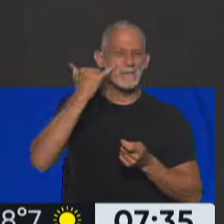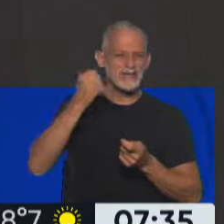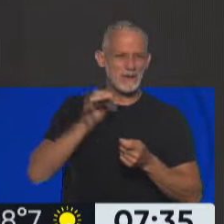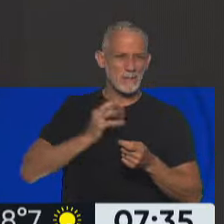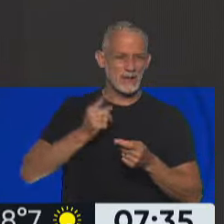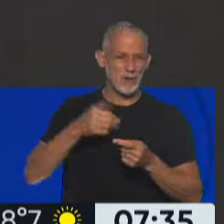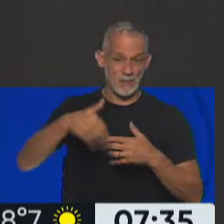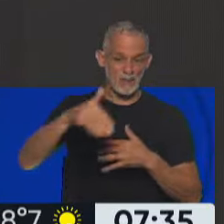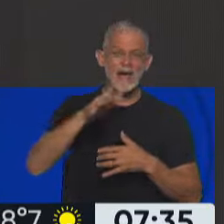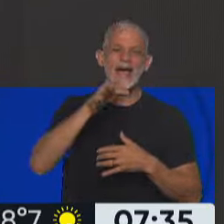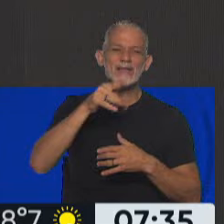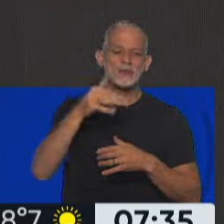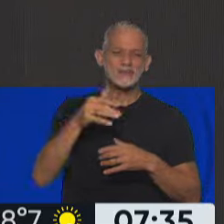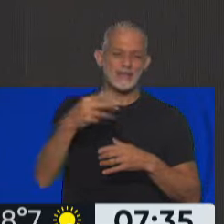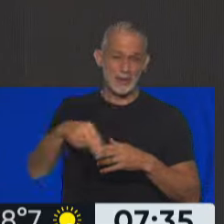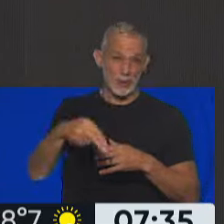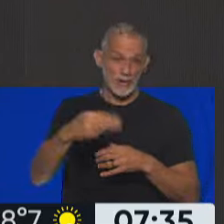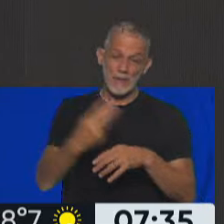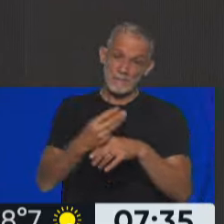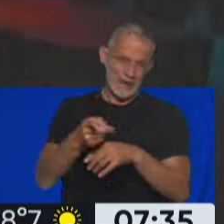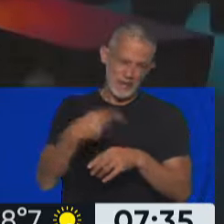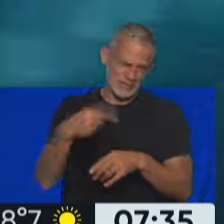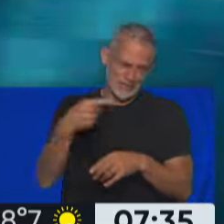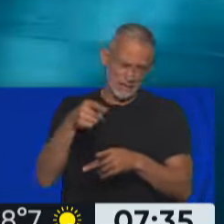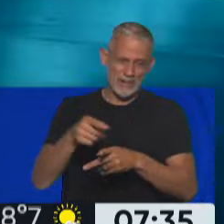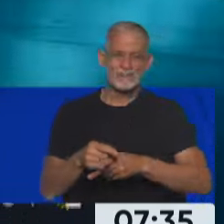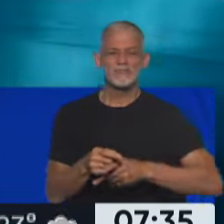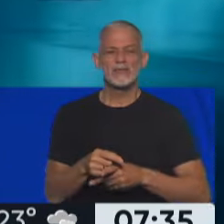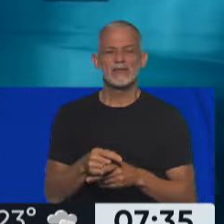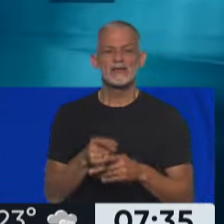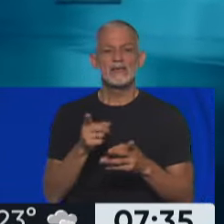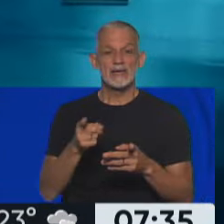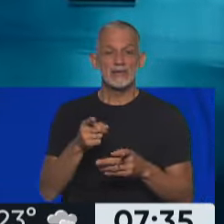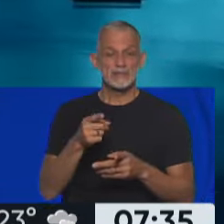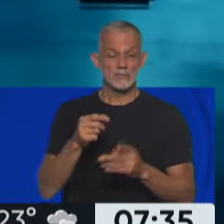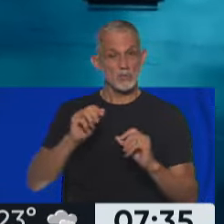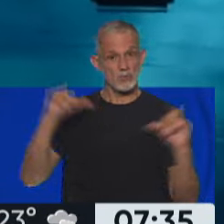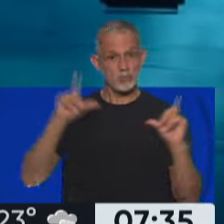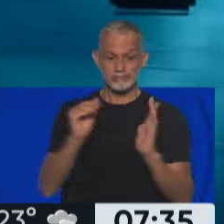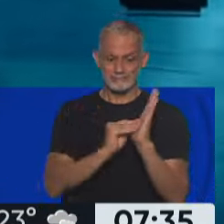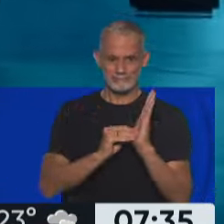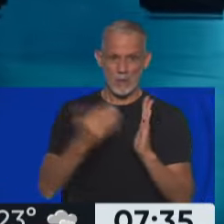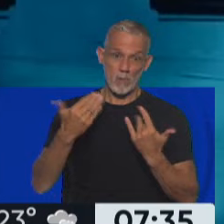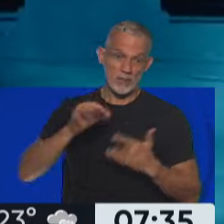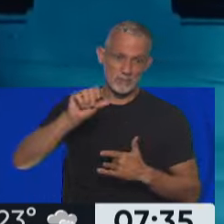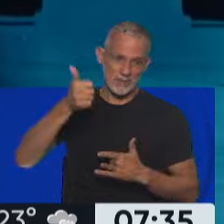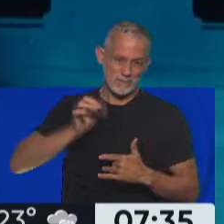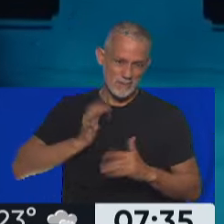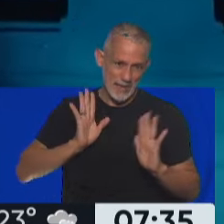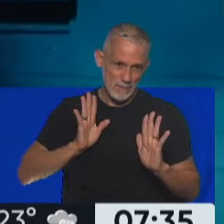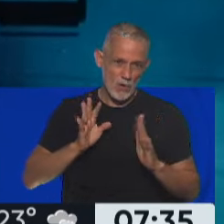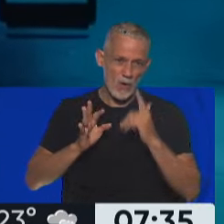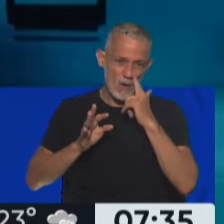14 de noviembre en la ciudad de Miami, como suele ser. Y no solamente va a ser protagonista porque está nominada en la categoría Mejor